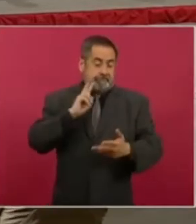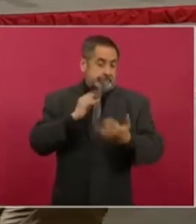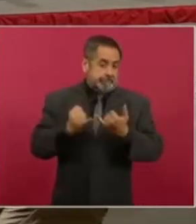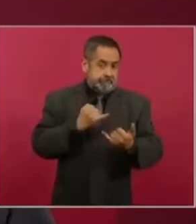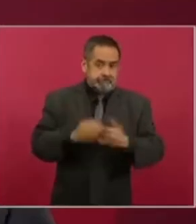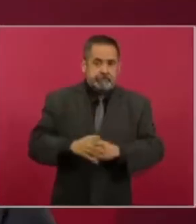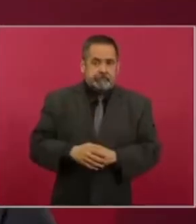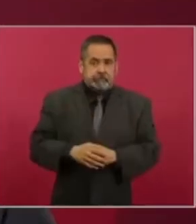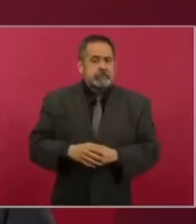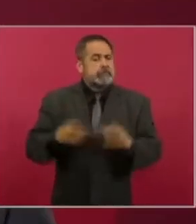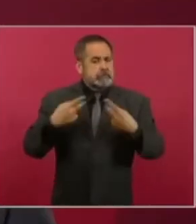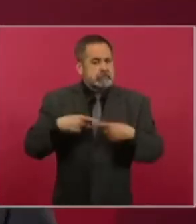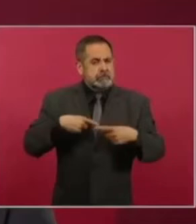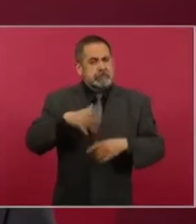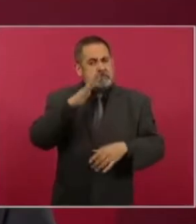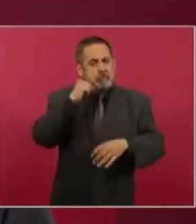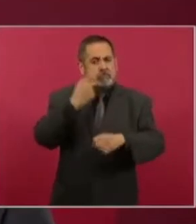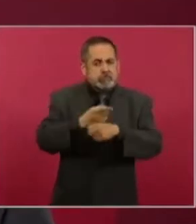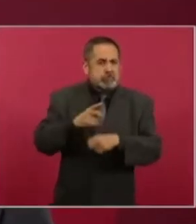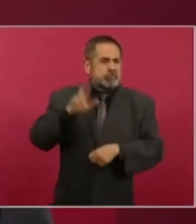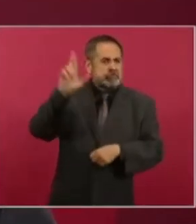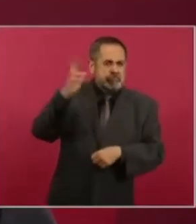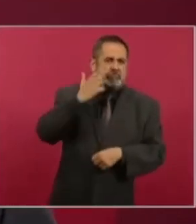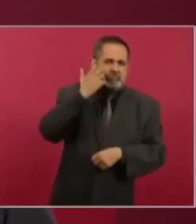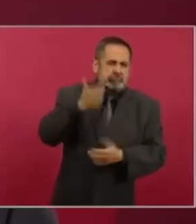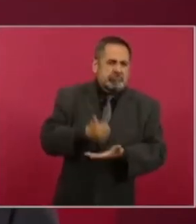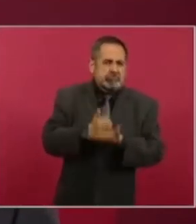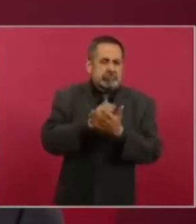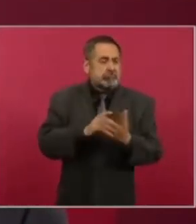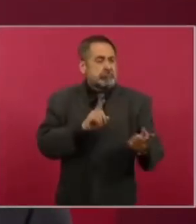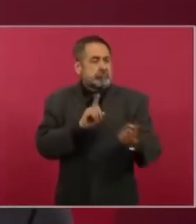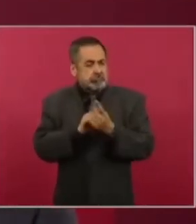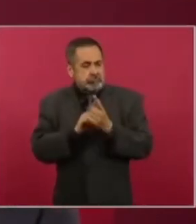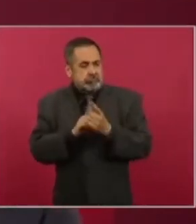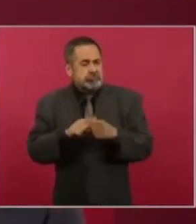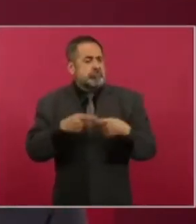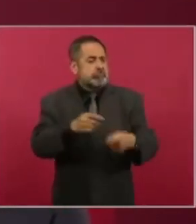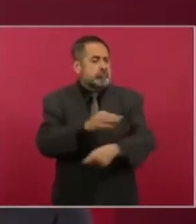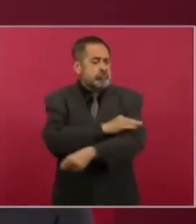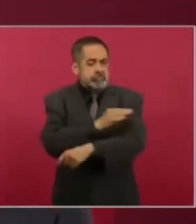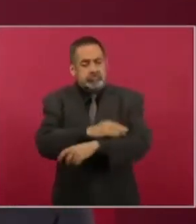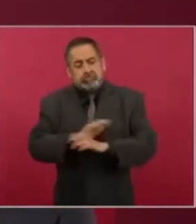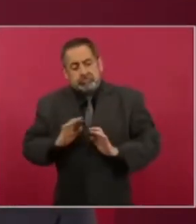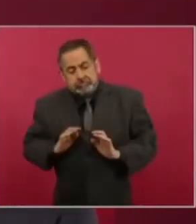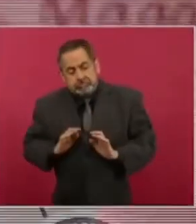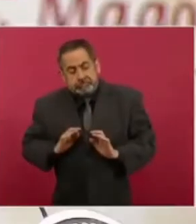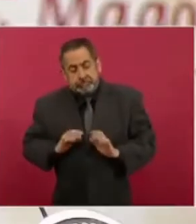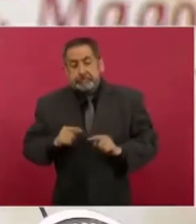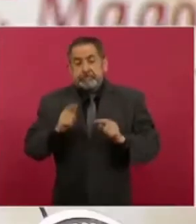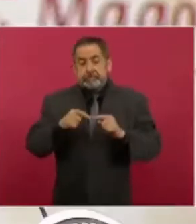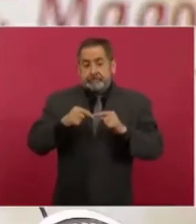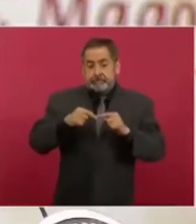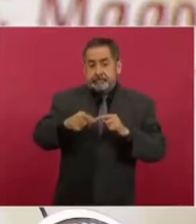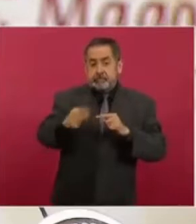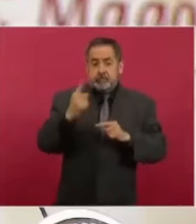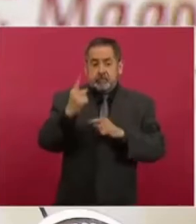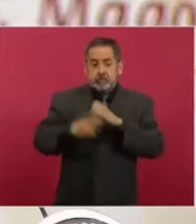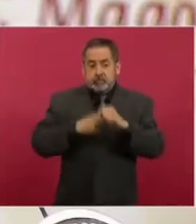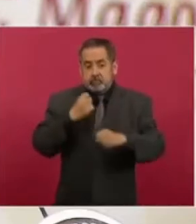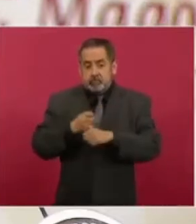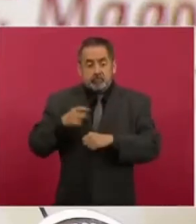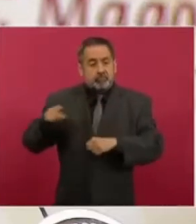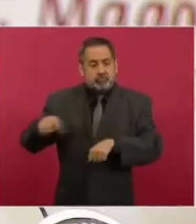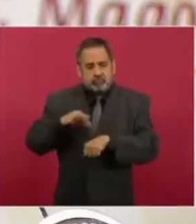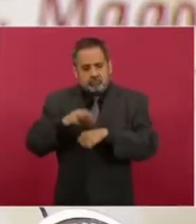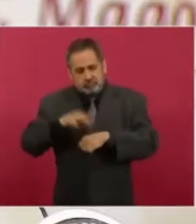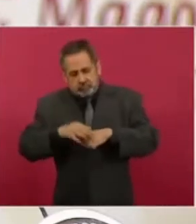persona que participe en el ensayo clínico hay un beneficio directo en que durante todo un año estará en observación